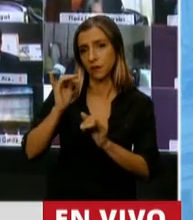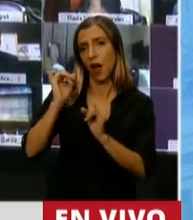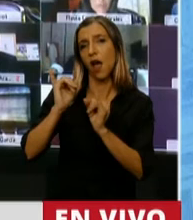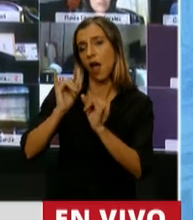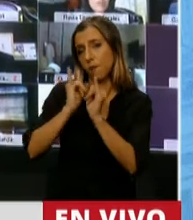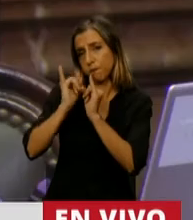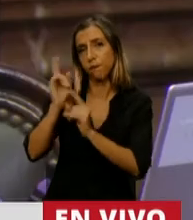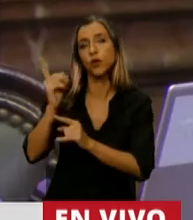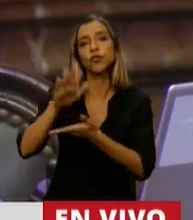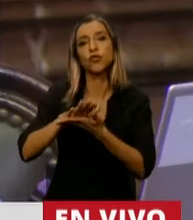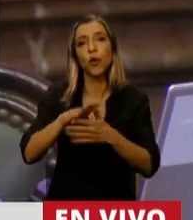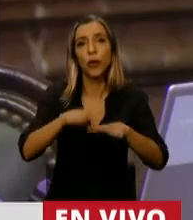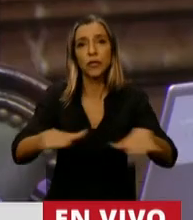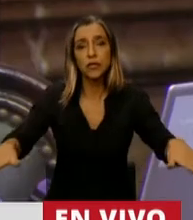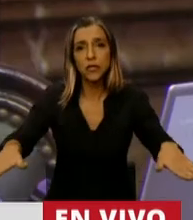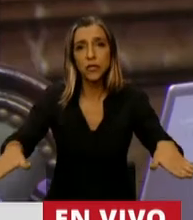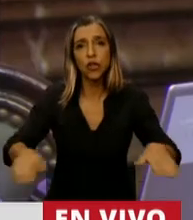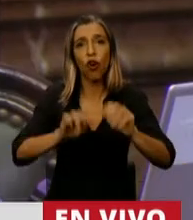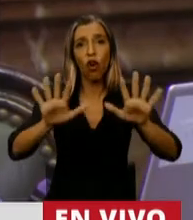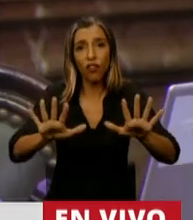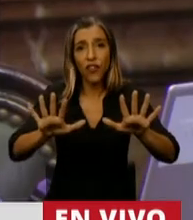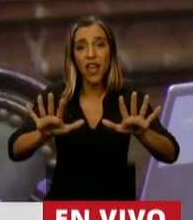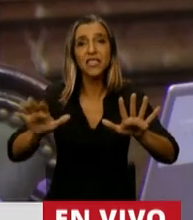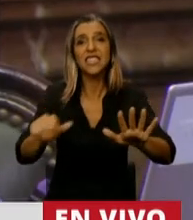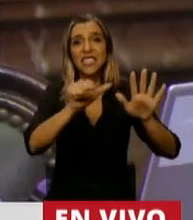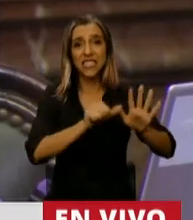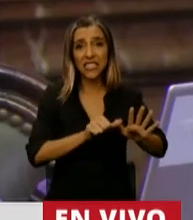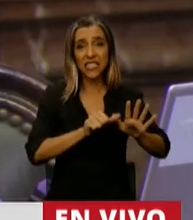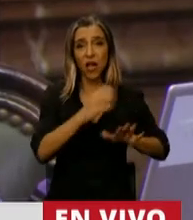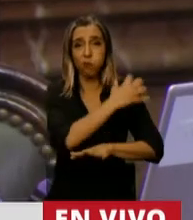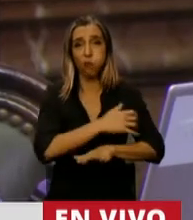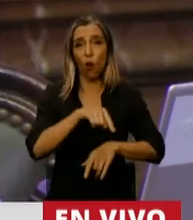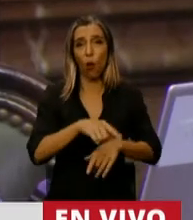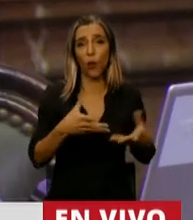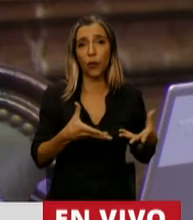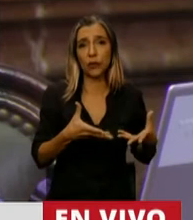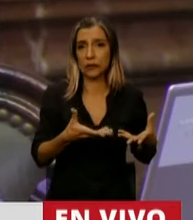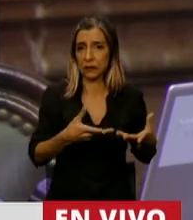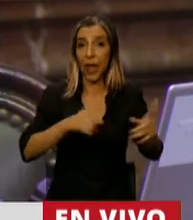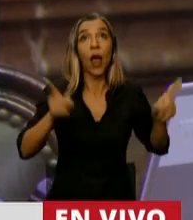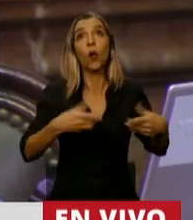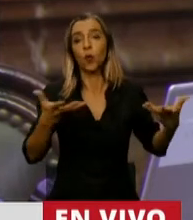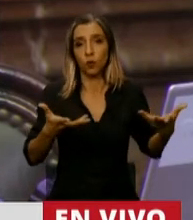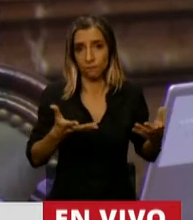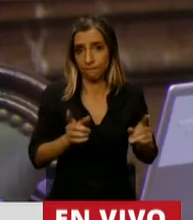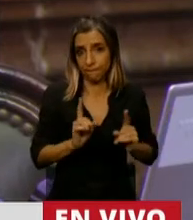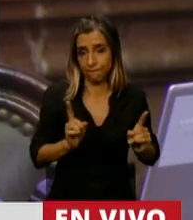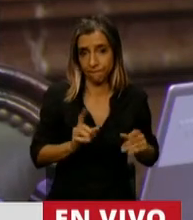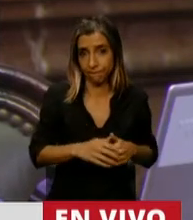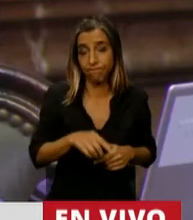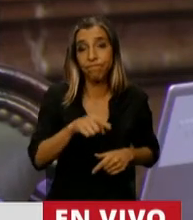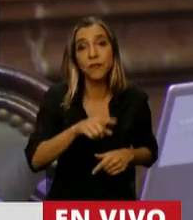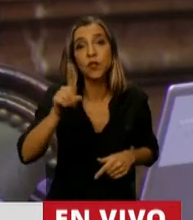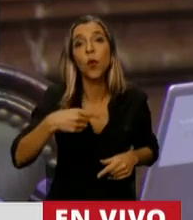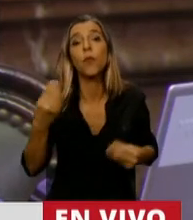6 de cada 10 chicos son pobres. Eso no es obra de la casualidad. Eso es obra de la deuda